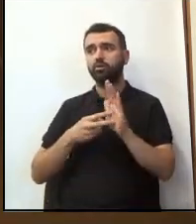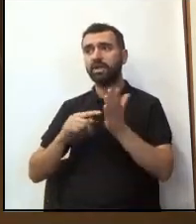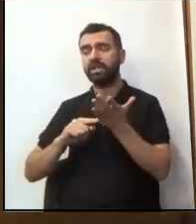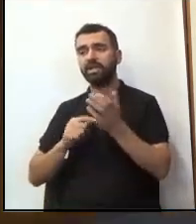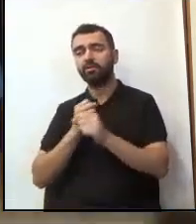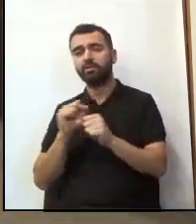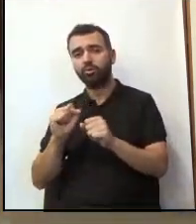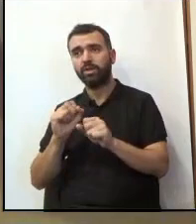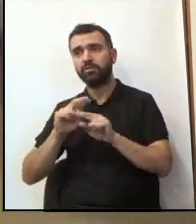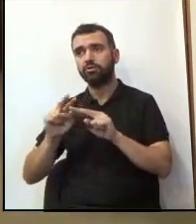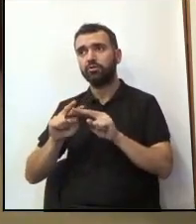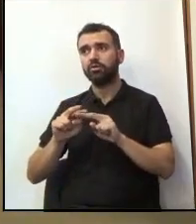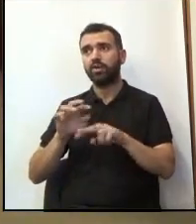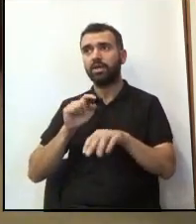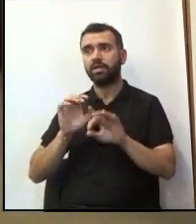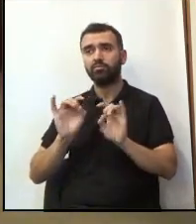Libramos.